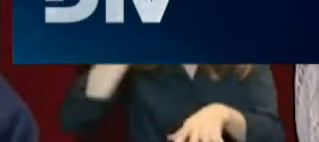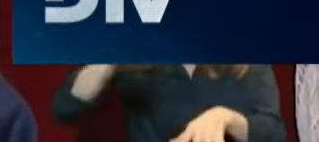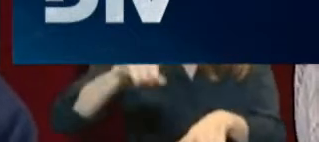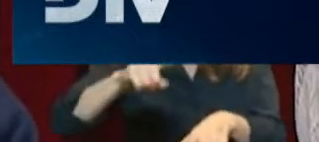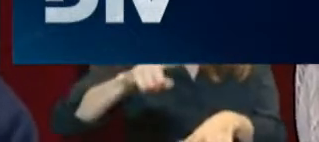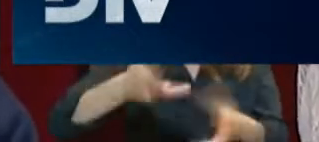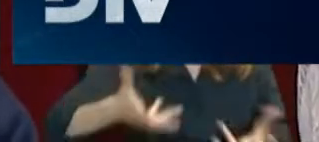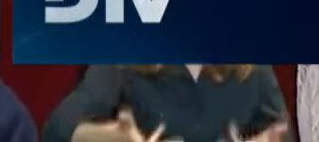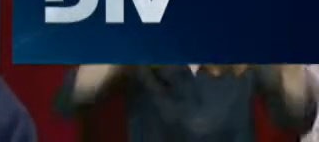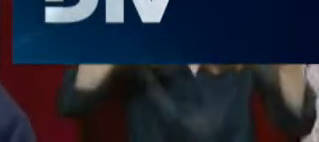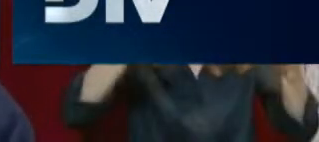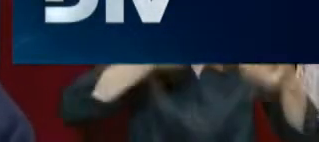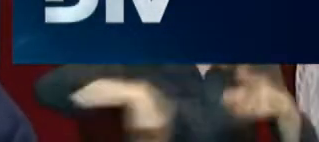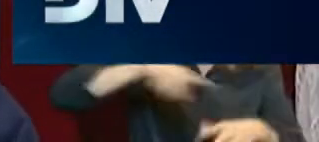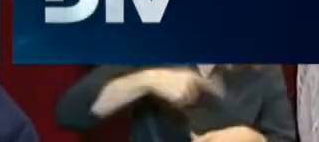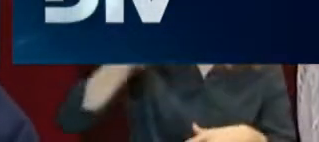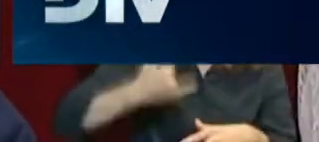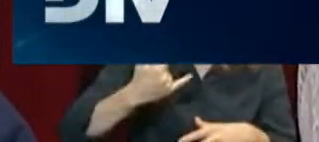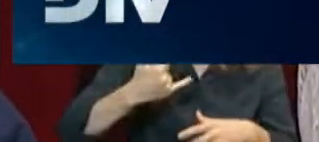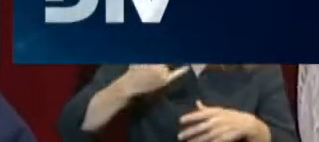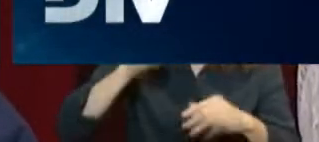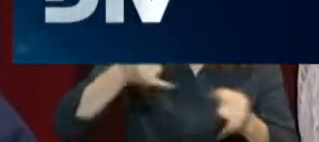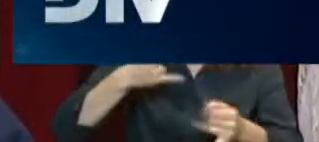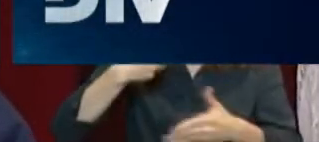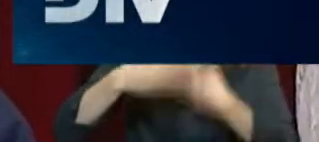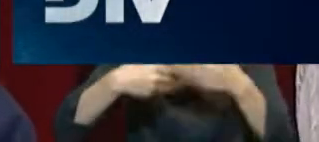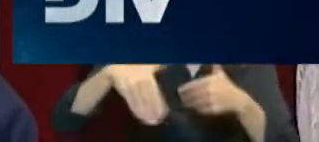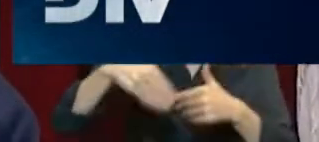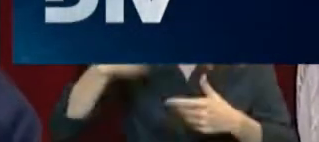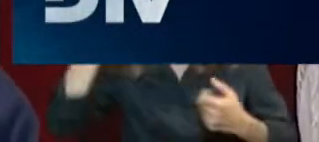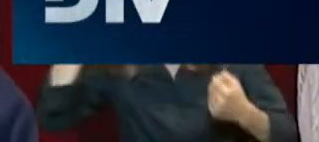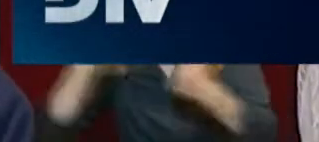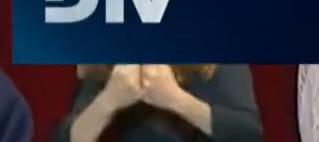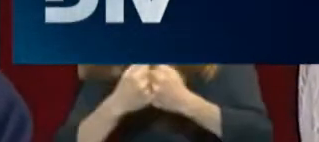Alberto Fernández dejó firmado un decreto para